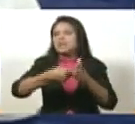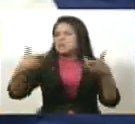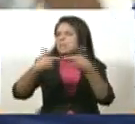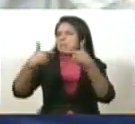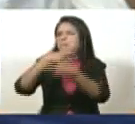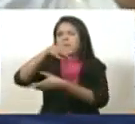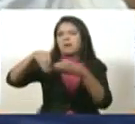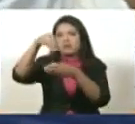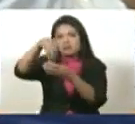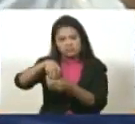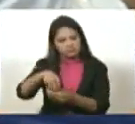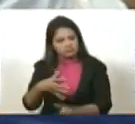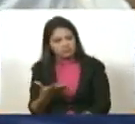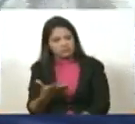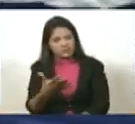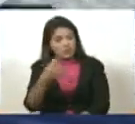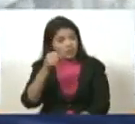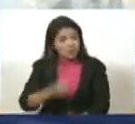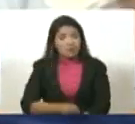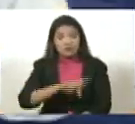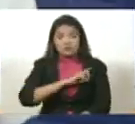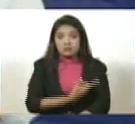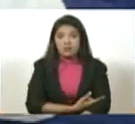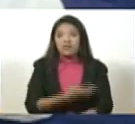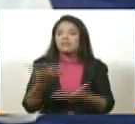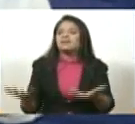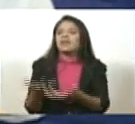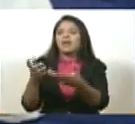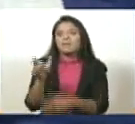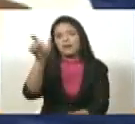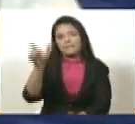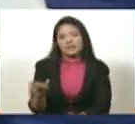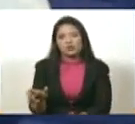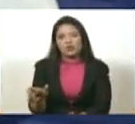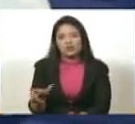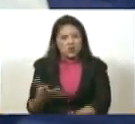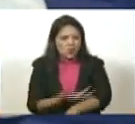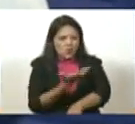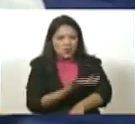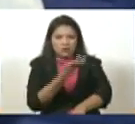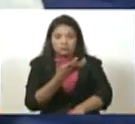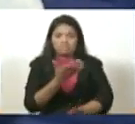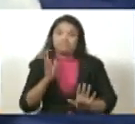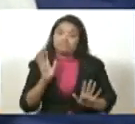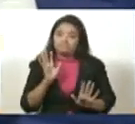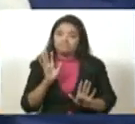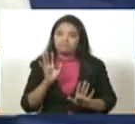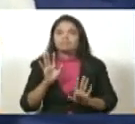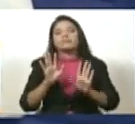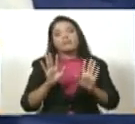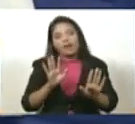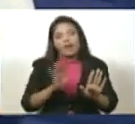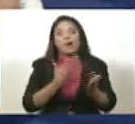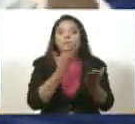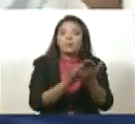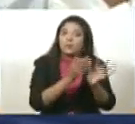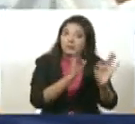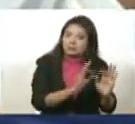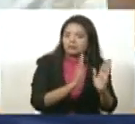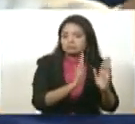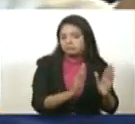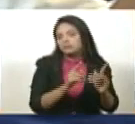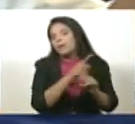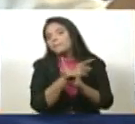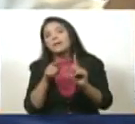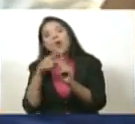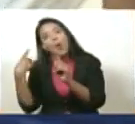internamente, hasta el extremo de quemar viva una persona. Hay quienes planteamos que no, que ante cualquier dificultad